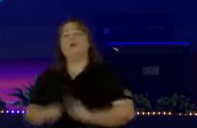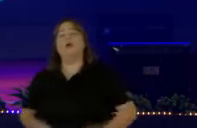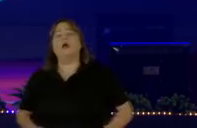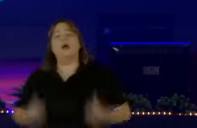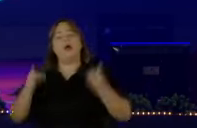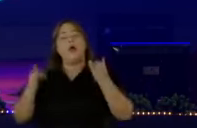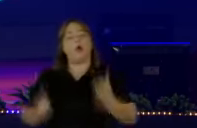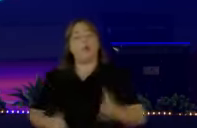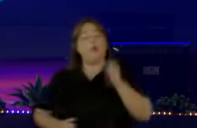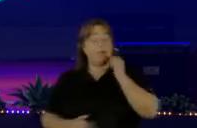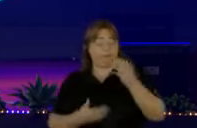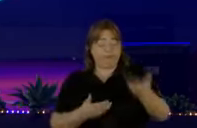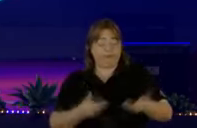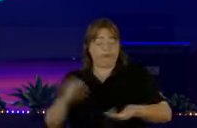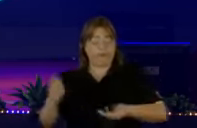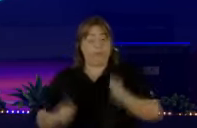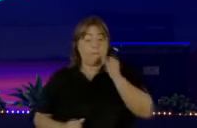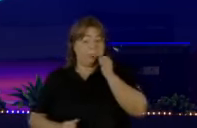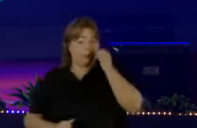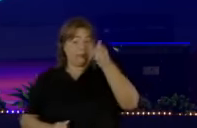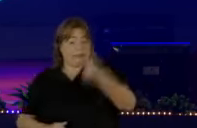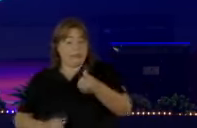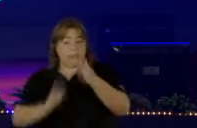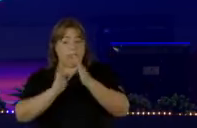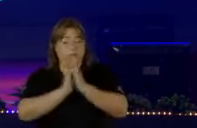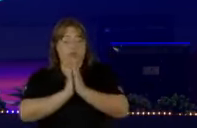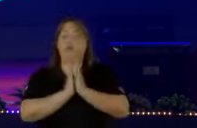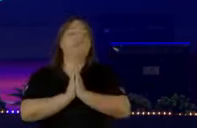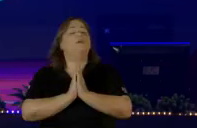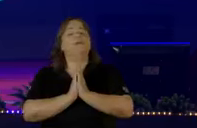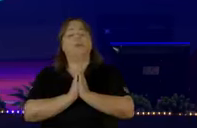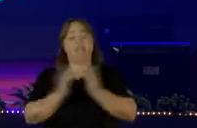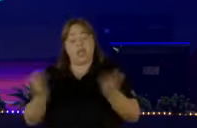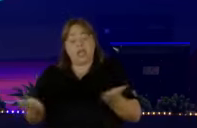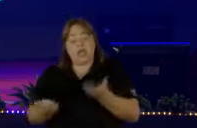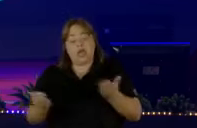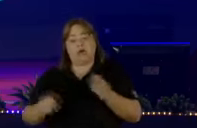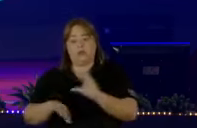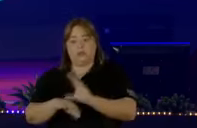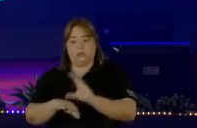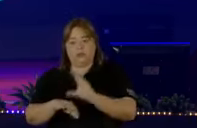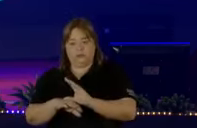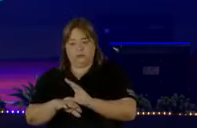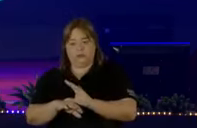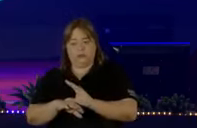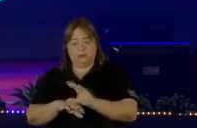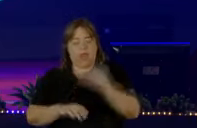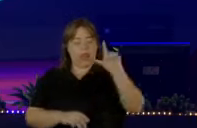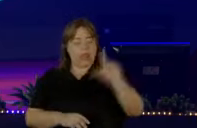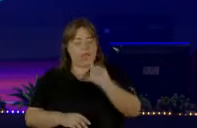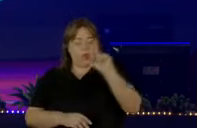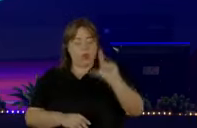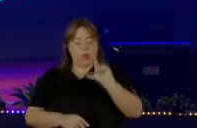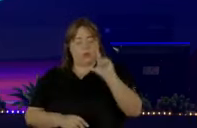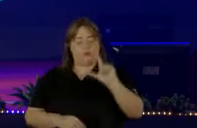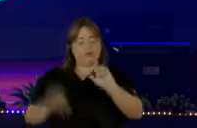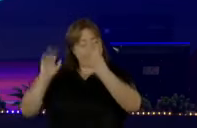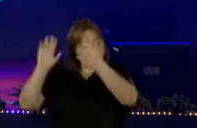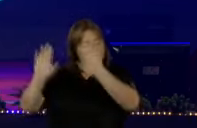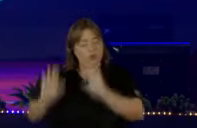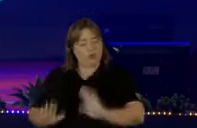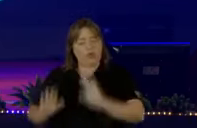para mañana, oración, poderosa oración en la casa del Señor. Venga, los lunes son poderosos,